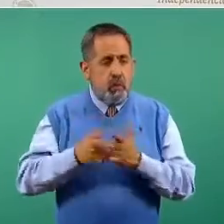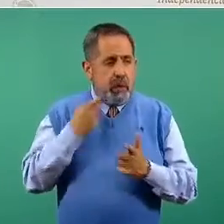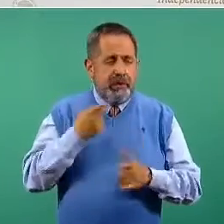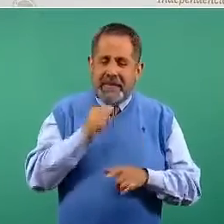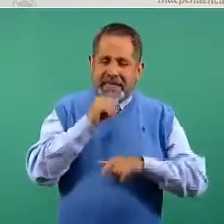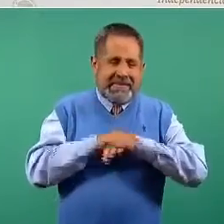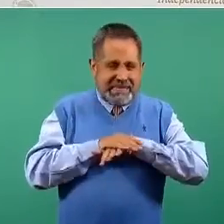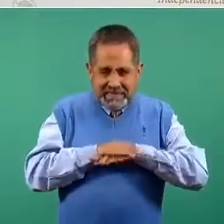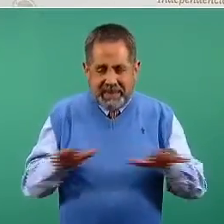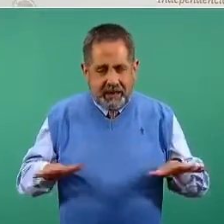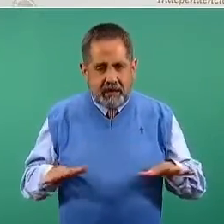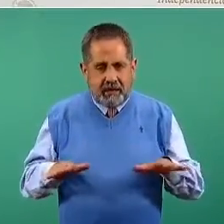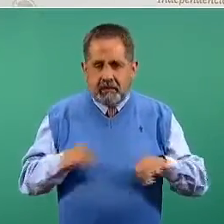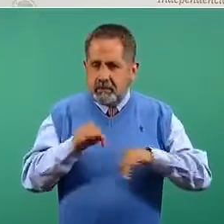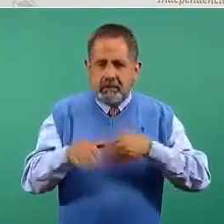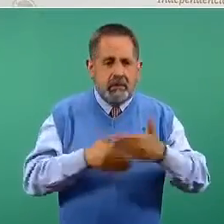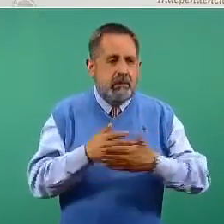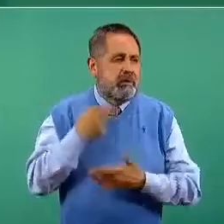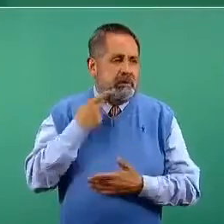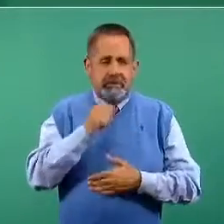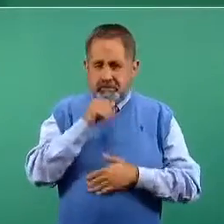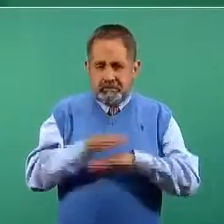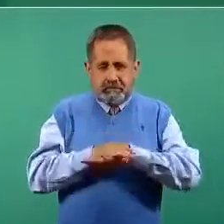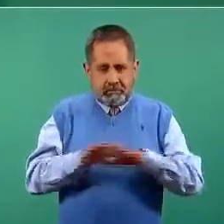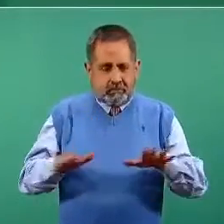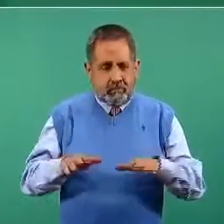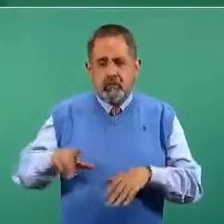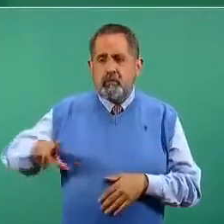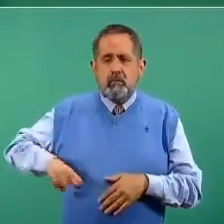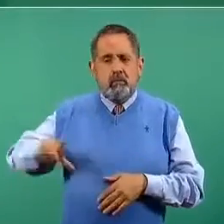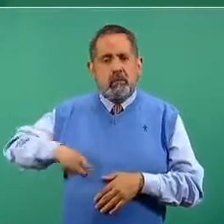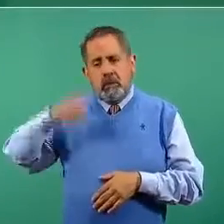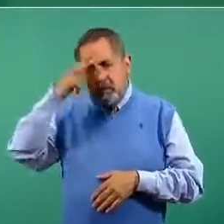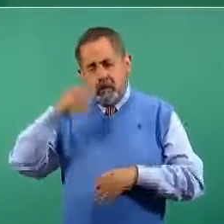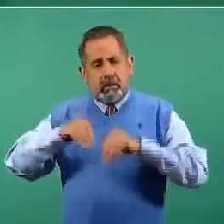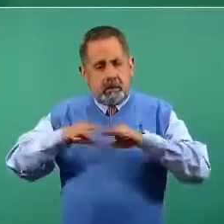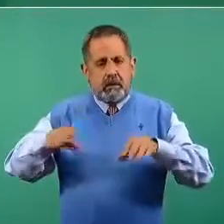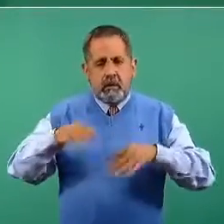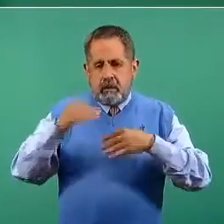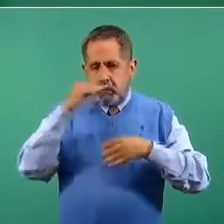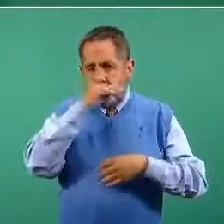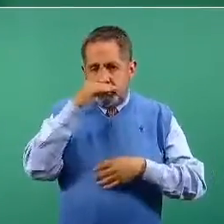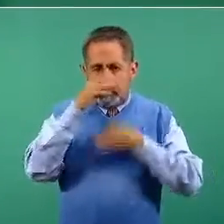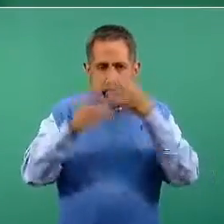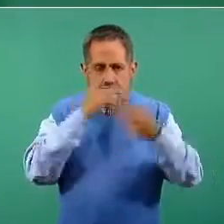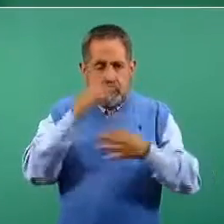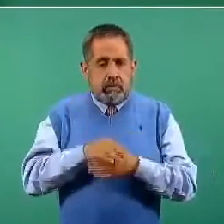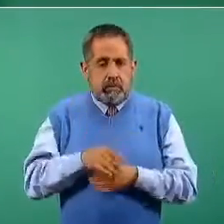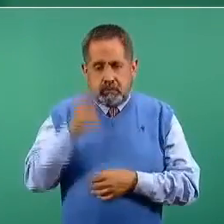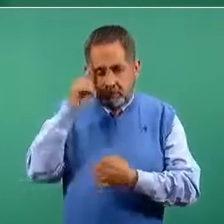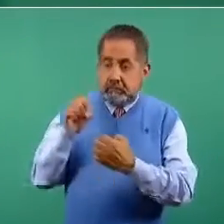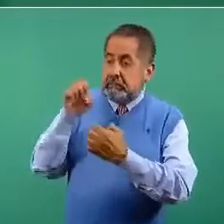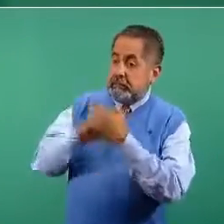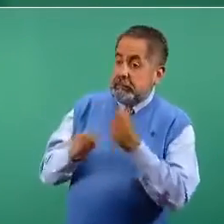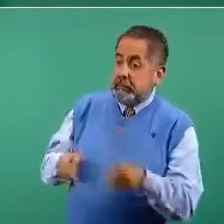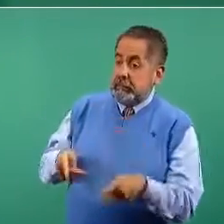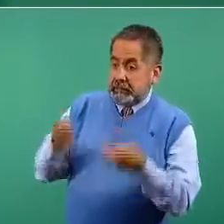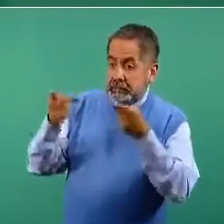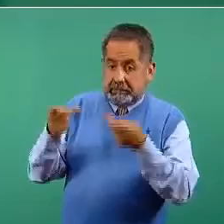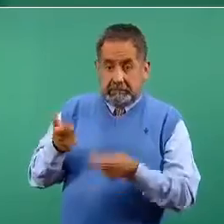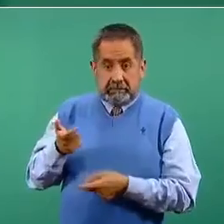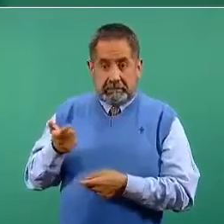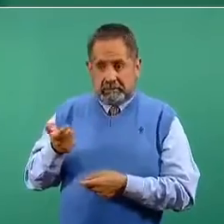ajeno a la actividad política, es un programa público del Gobierno de México y es gratuito, que no le vayan a estafar queriéndole